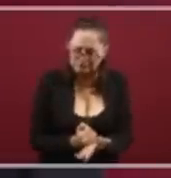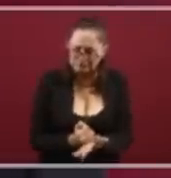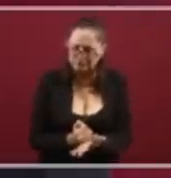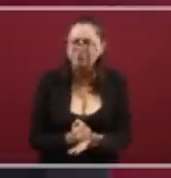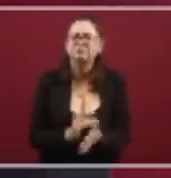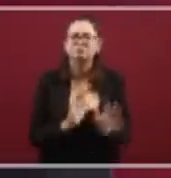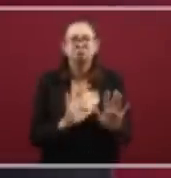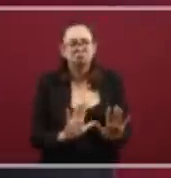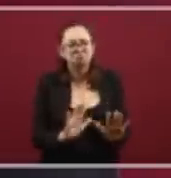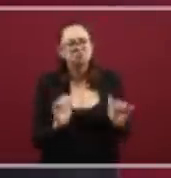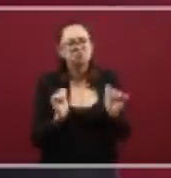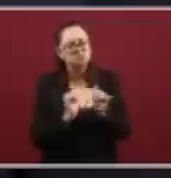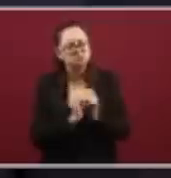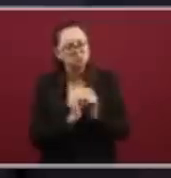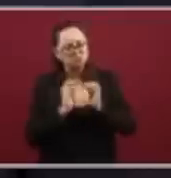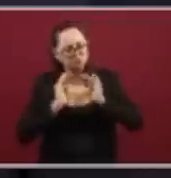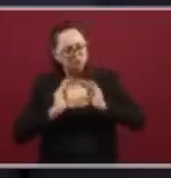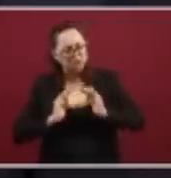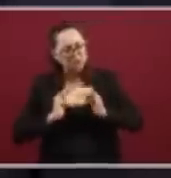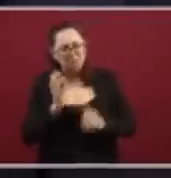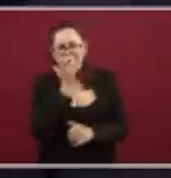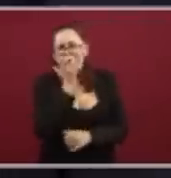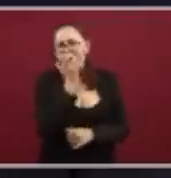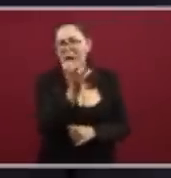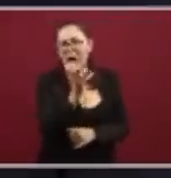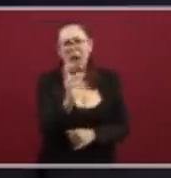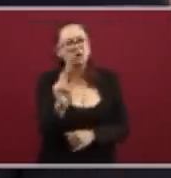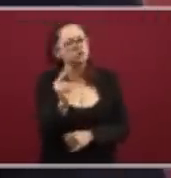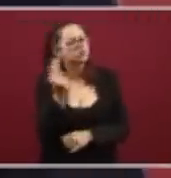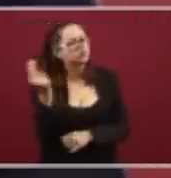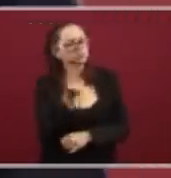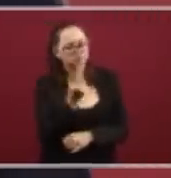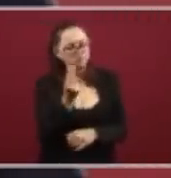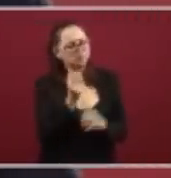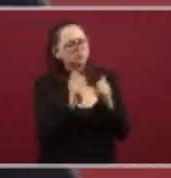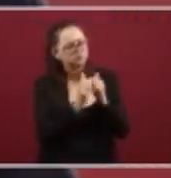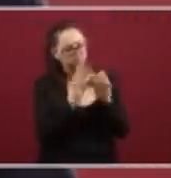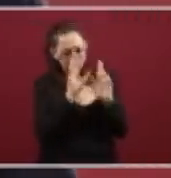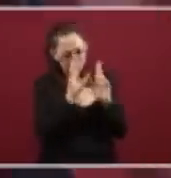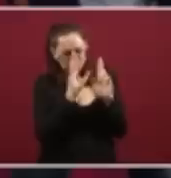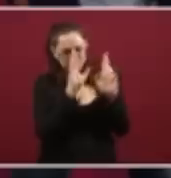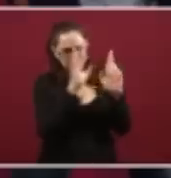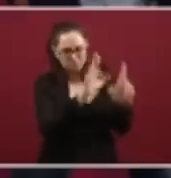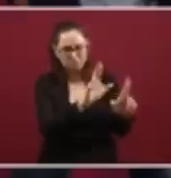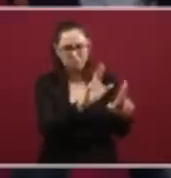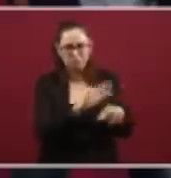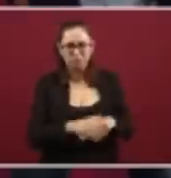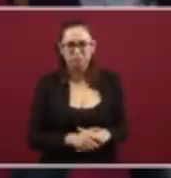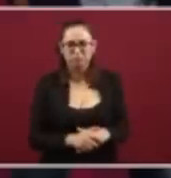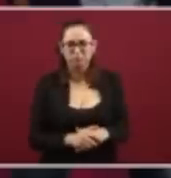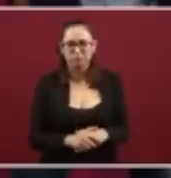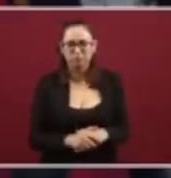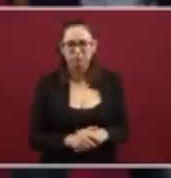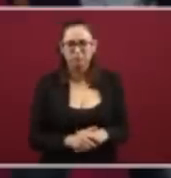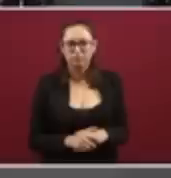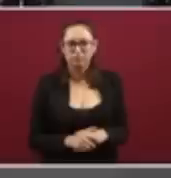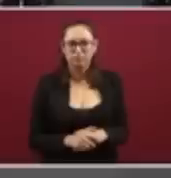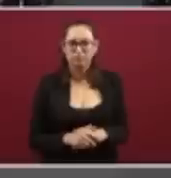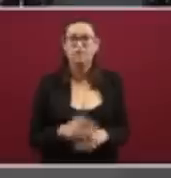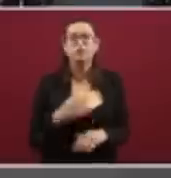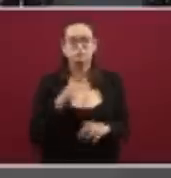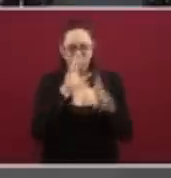editó sin alzar la voz con todo respecto pero conferencia